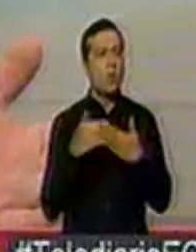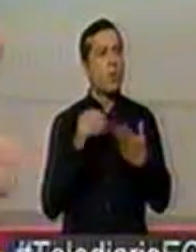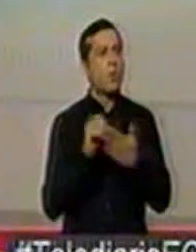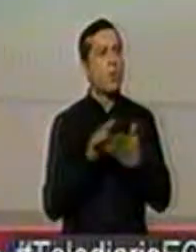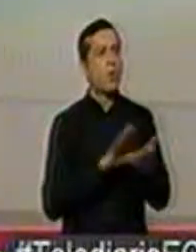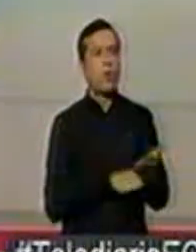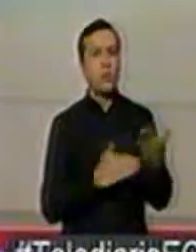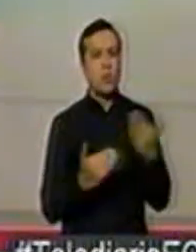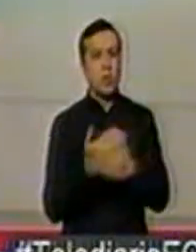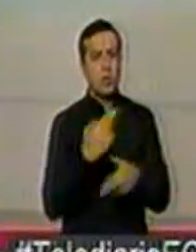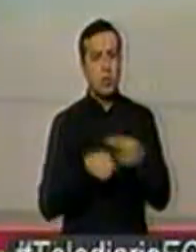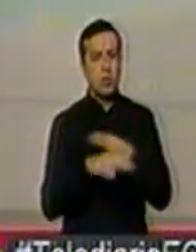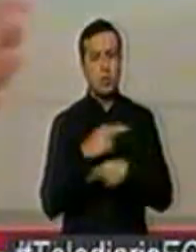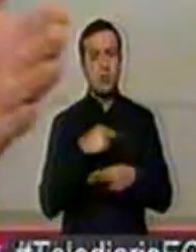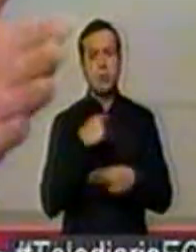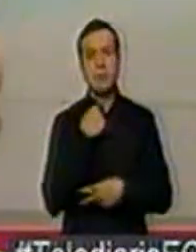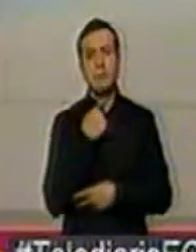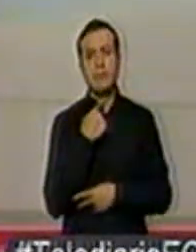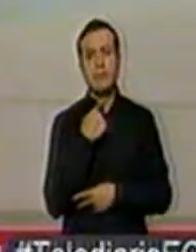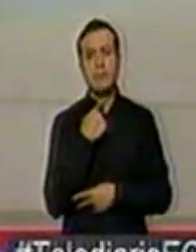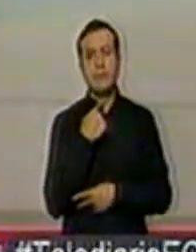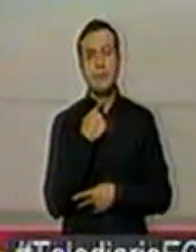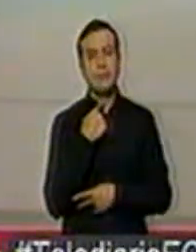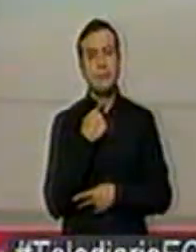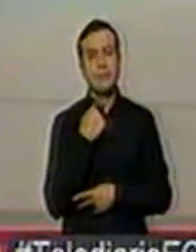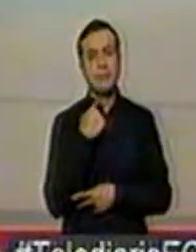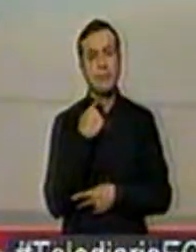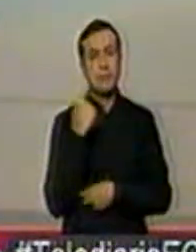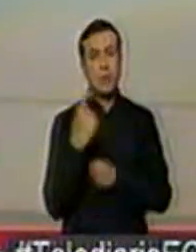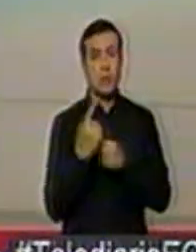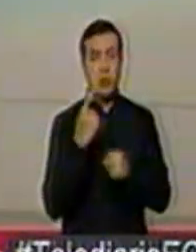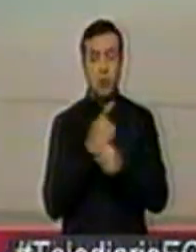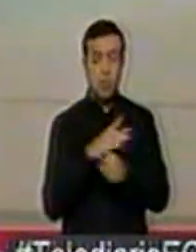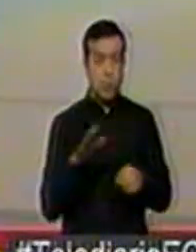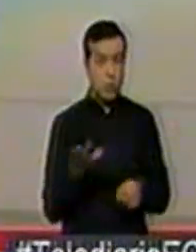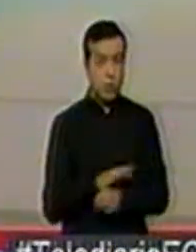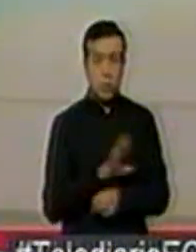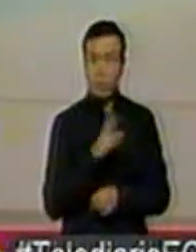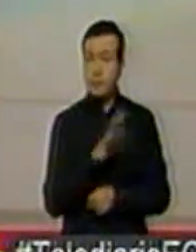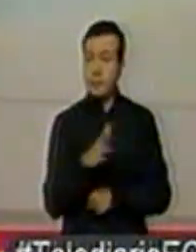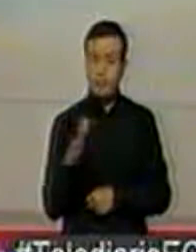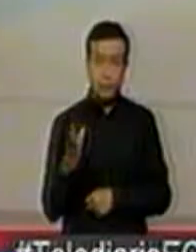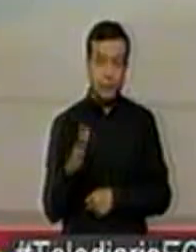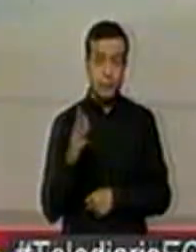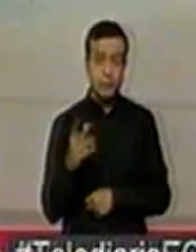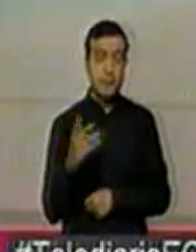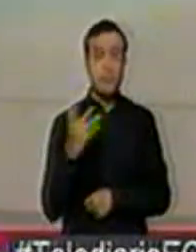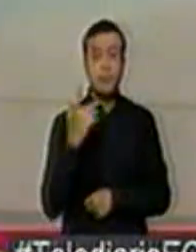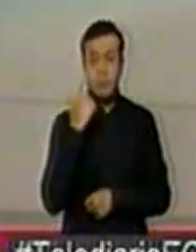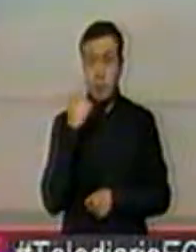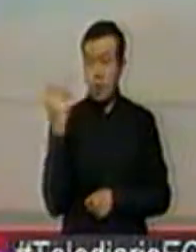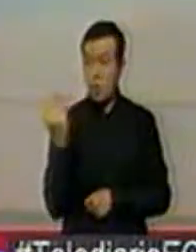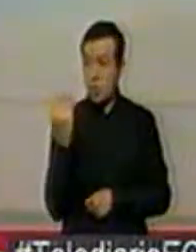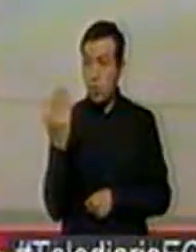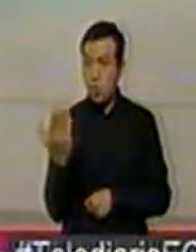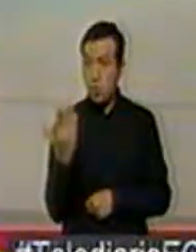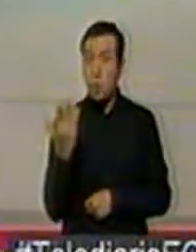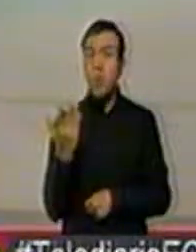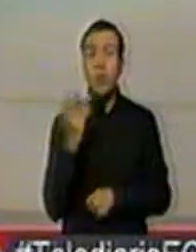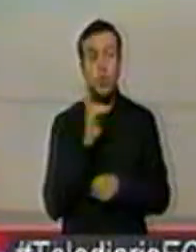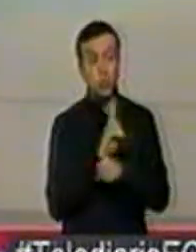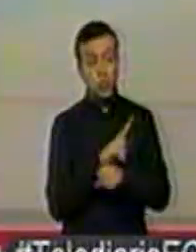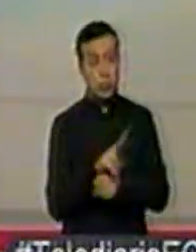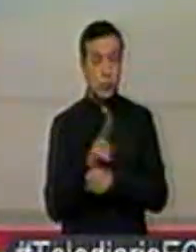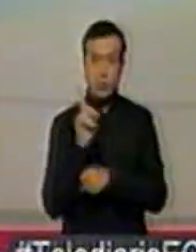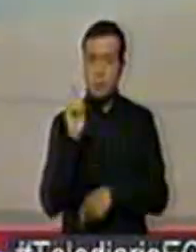emprendimiento se mueren en el camino no terminan el año que ya están liquidados no podemos mandar a un joven a ser fin en la superintendencia